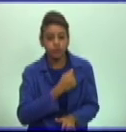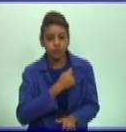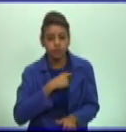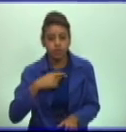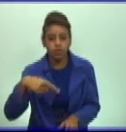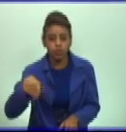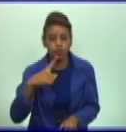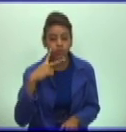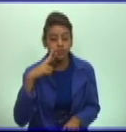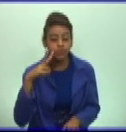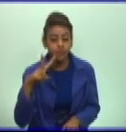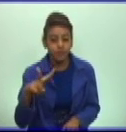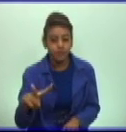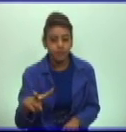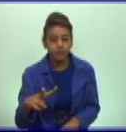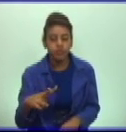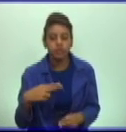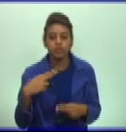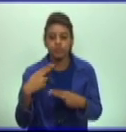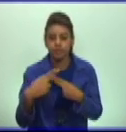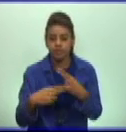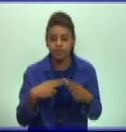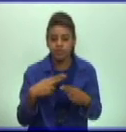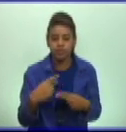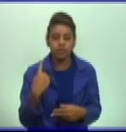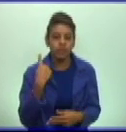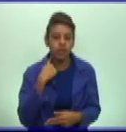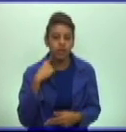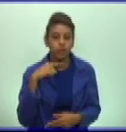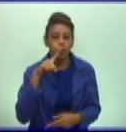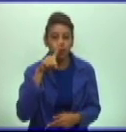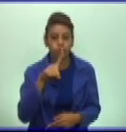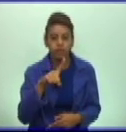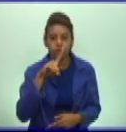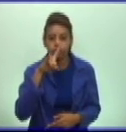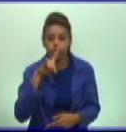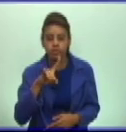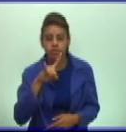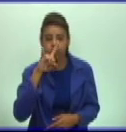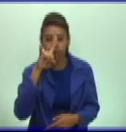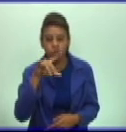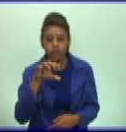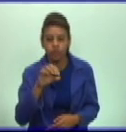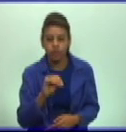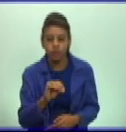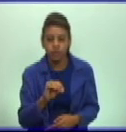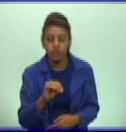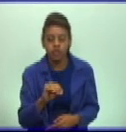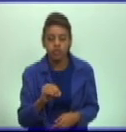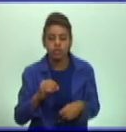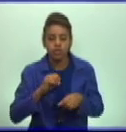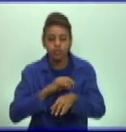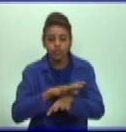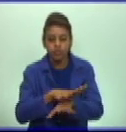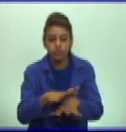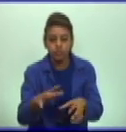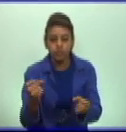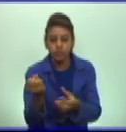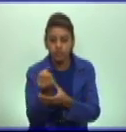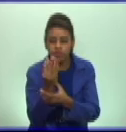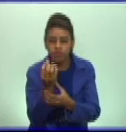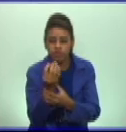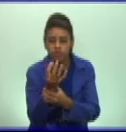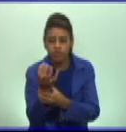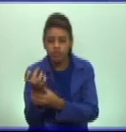ustedes observen lo que sucedió en el año 1990 durante la marcha de las antorchas por